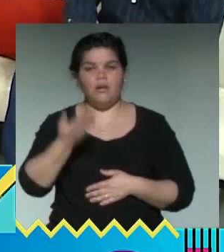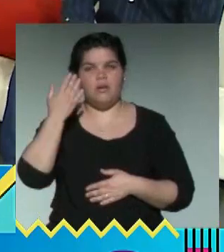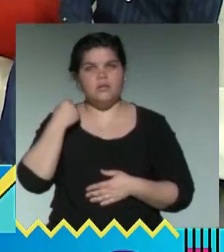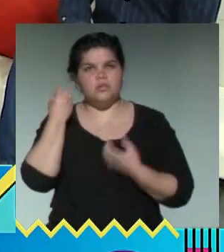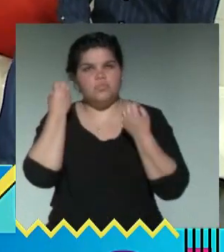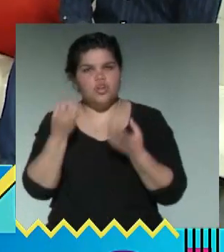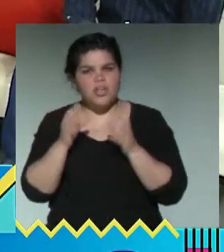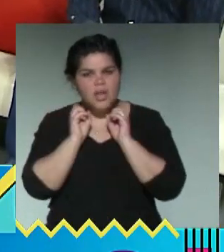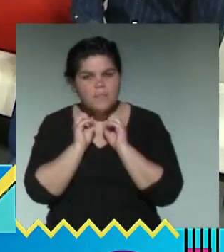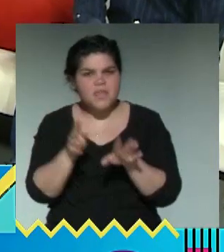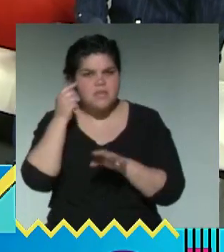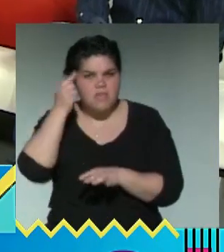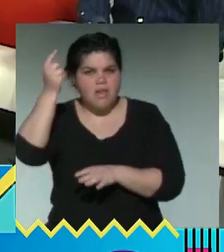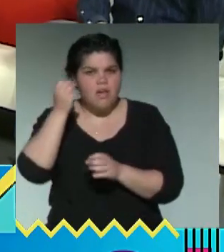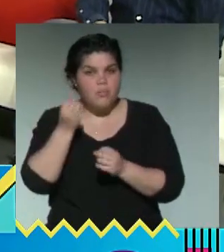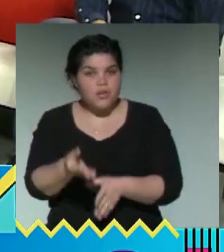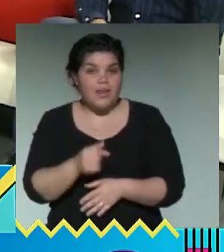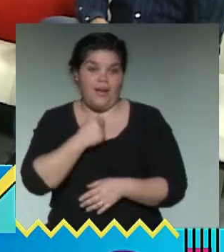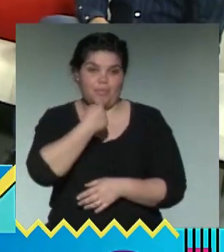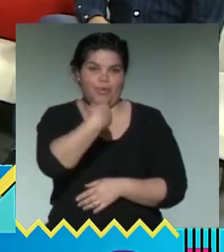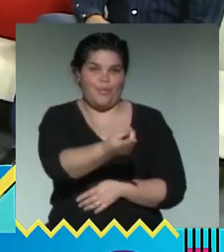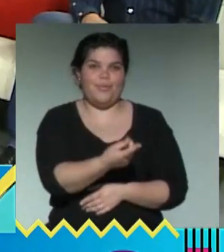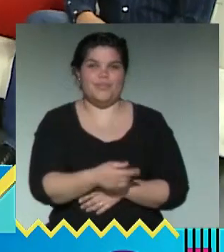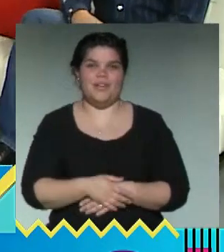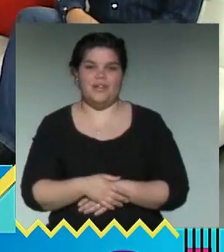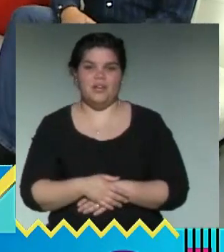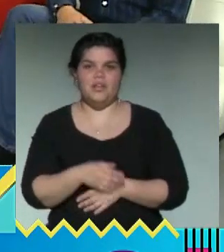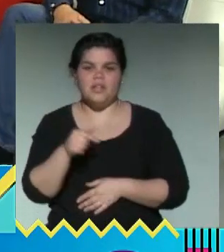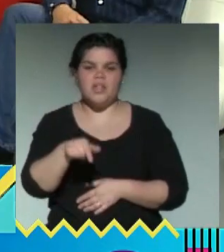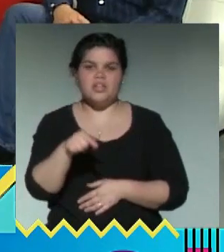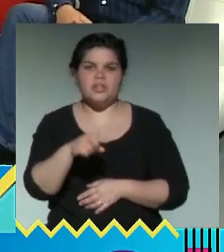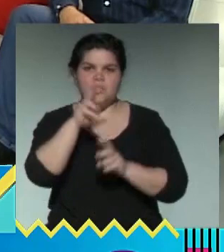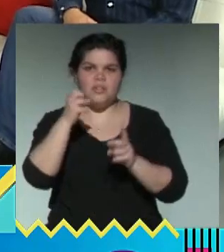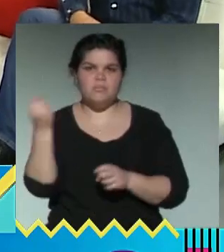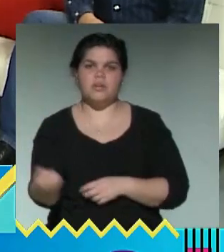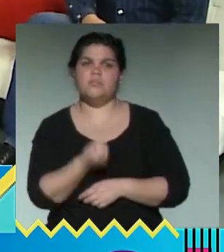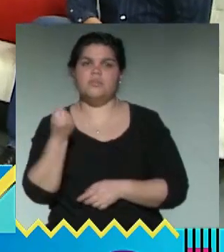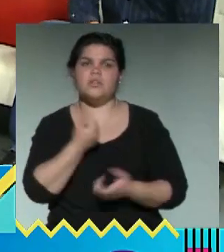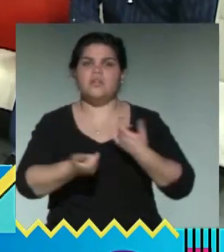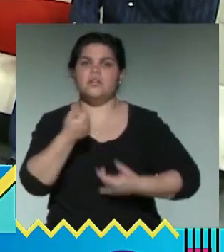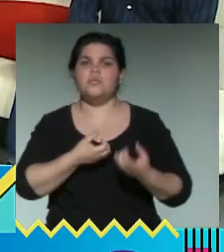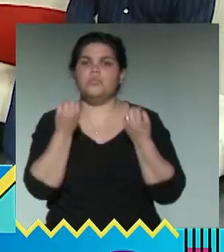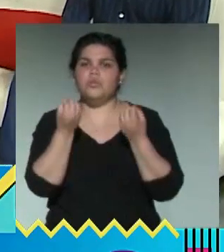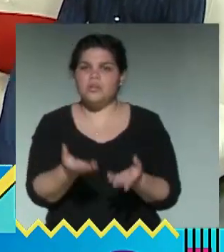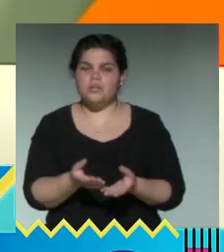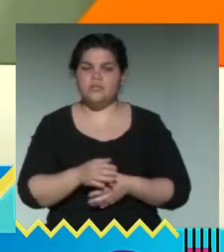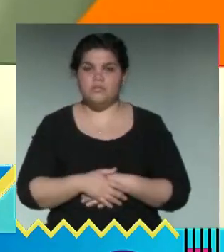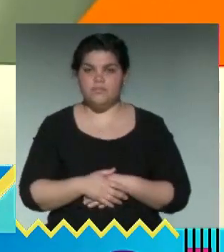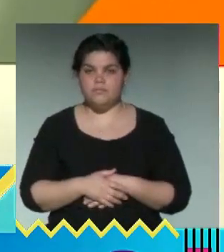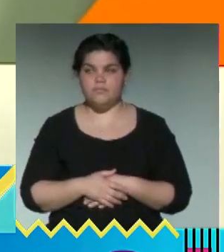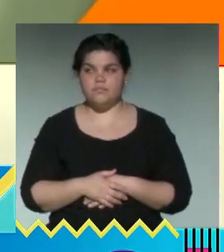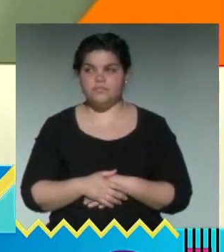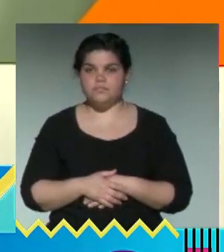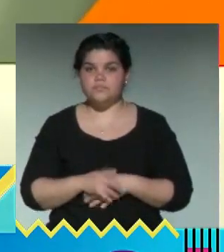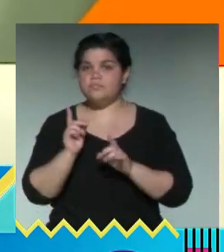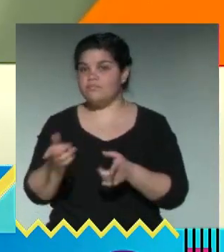por algo y quizás ahí va también la pregunta de esto, ¿por qué es importante hablar de esto? Seba, ¿qué dirías? Es un poco